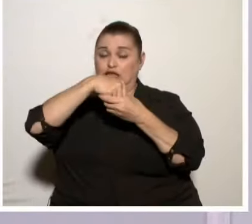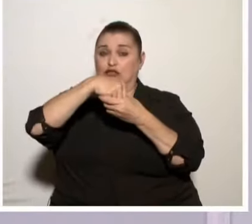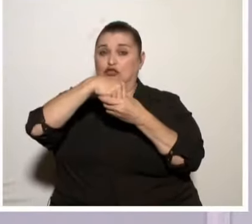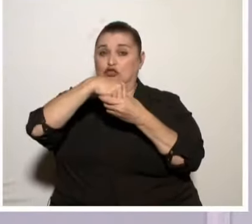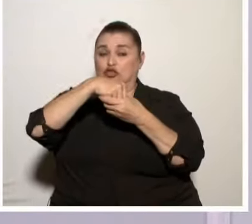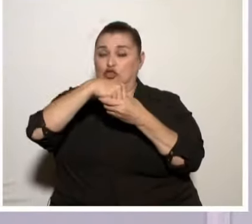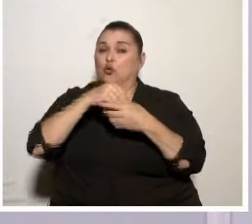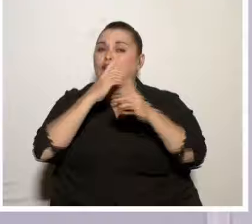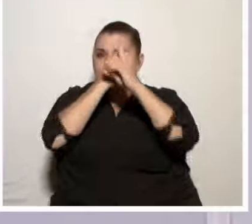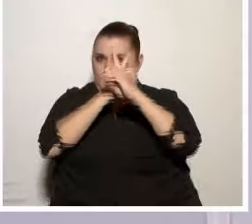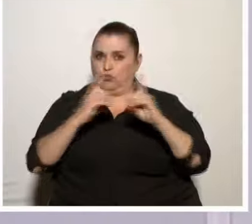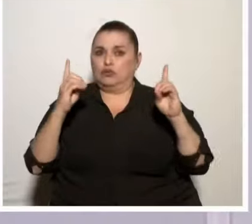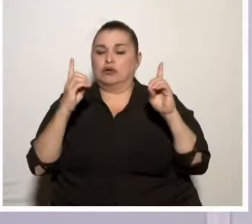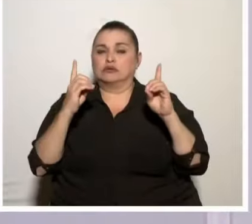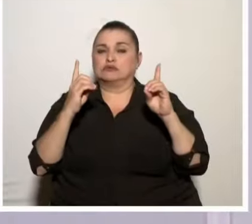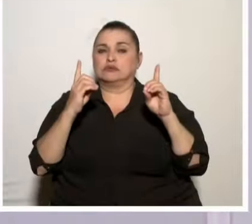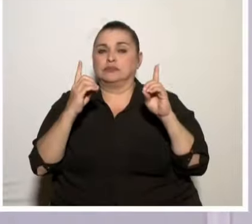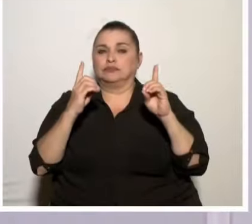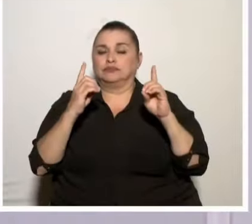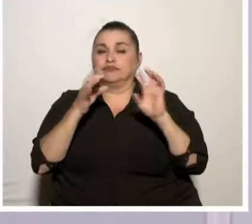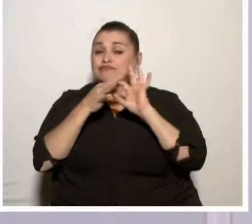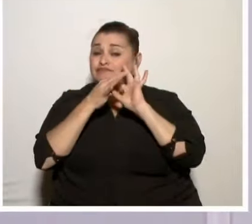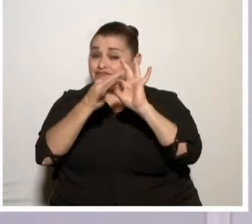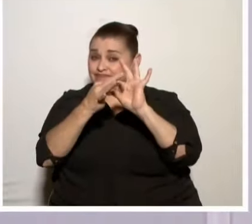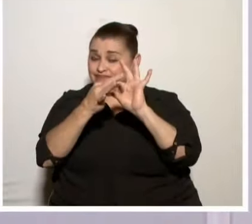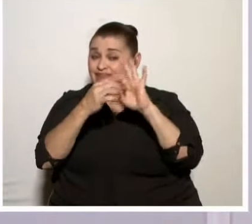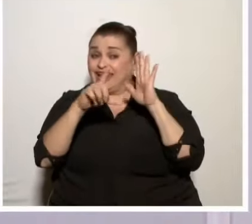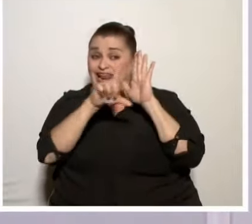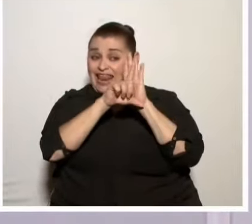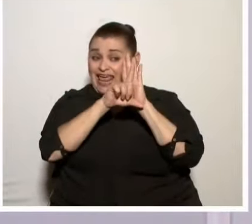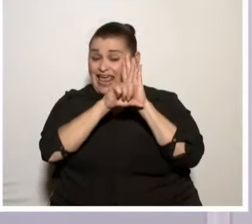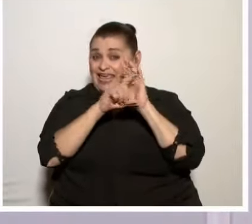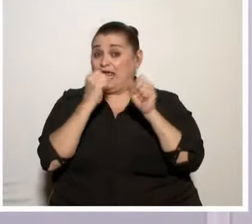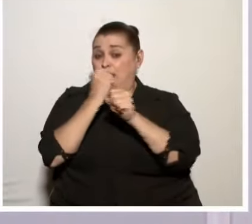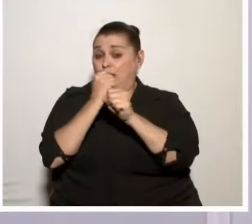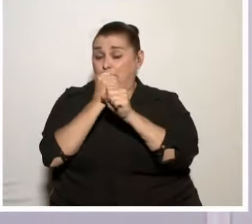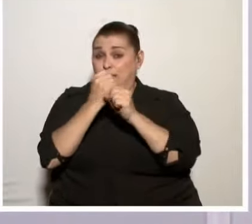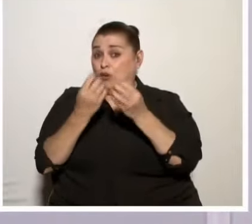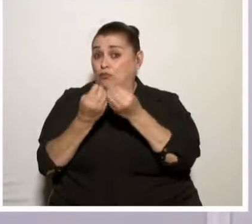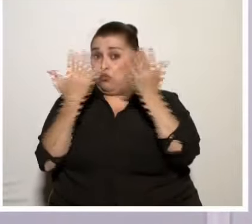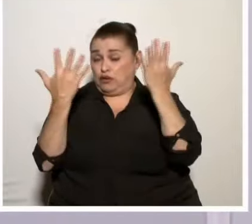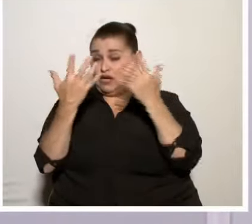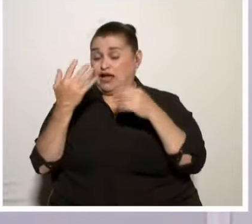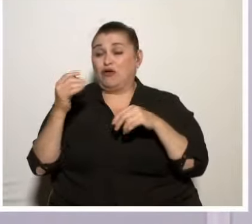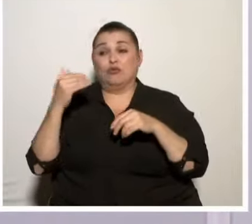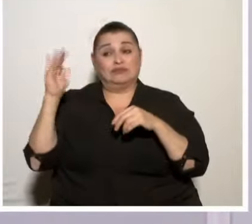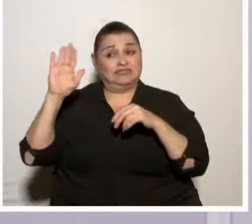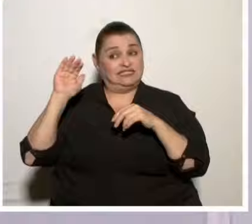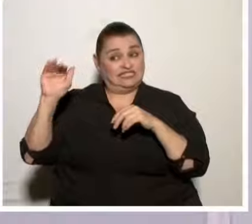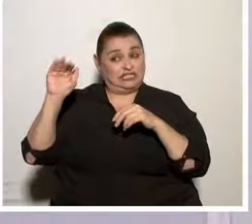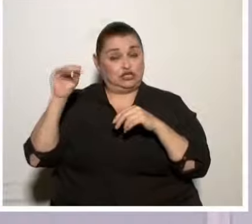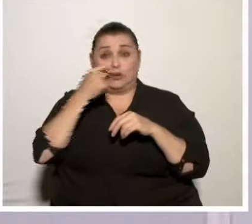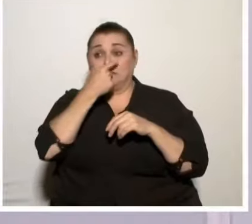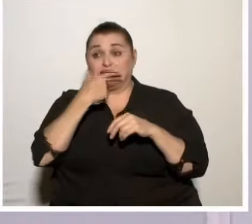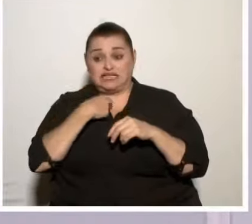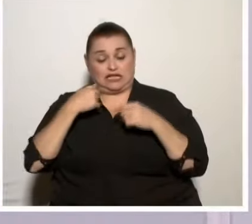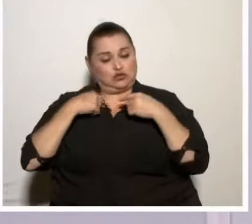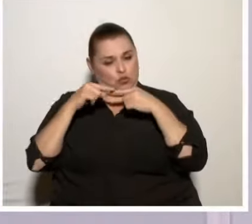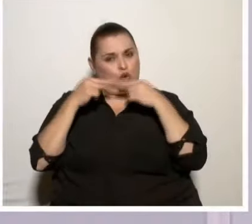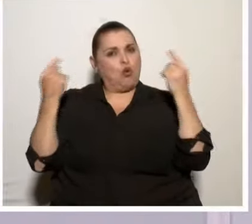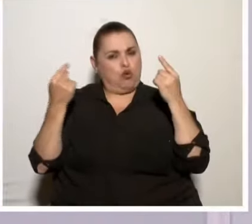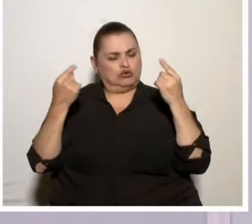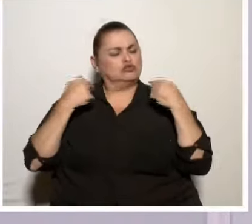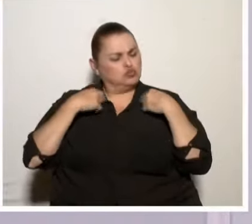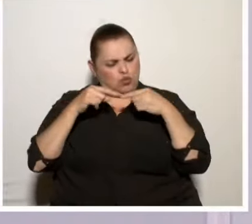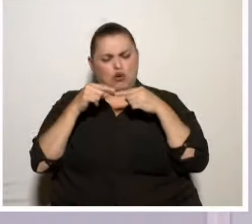marco democrático. En cuanto a la ley de empleo público, señor Villalta, yo he estado en contra, lo he manifestado, estoy